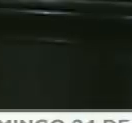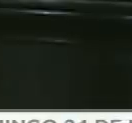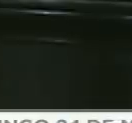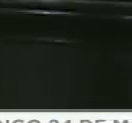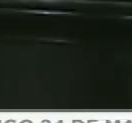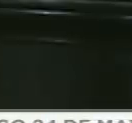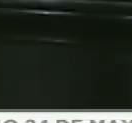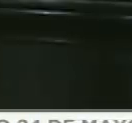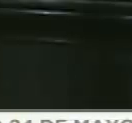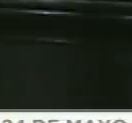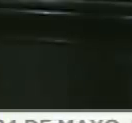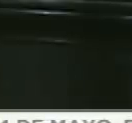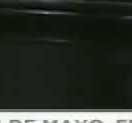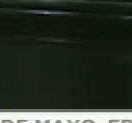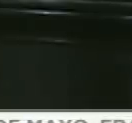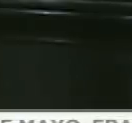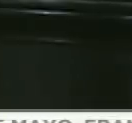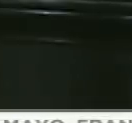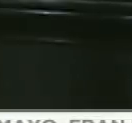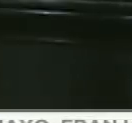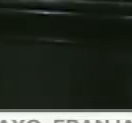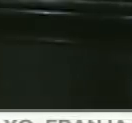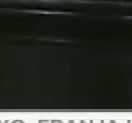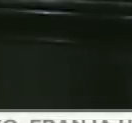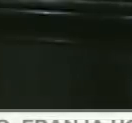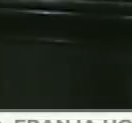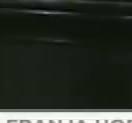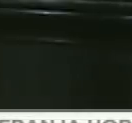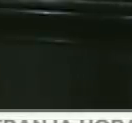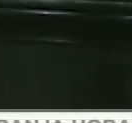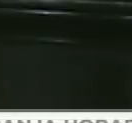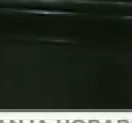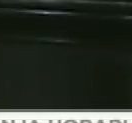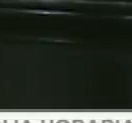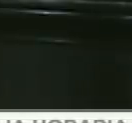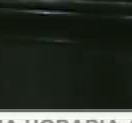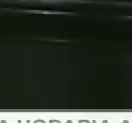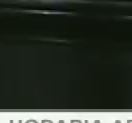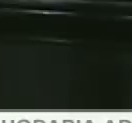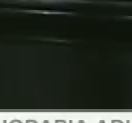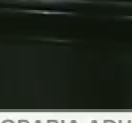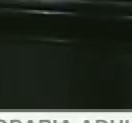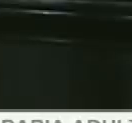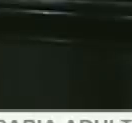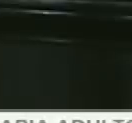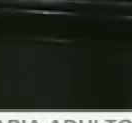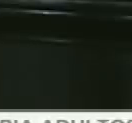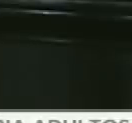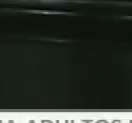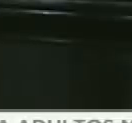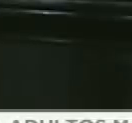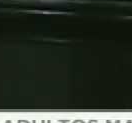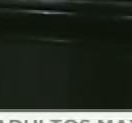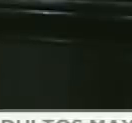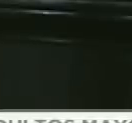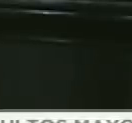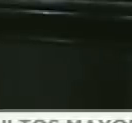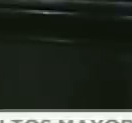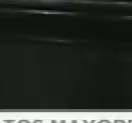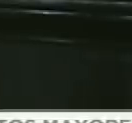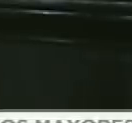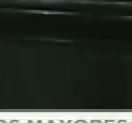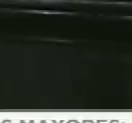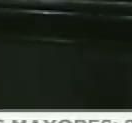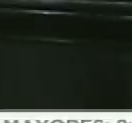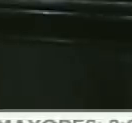no registra durante el último mes más decesos por el contagio del COVID-19, un panorama